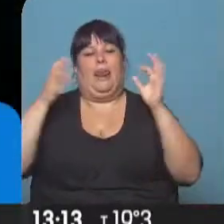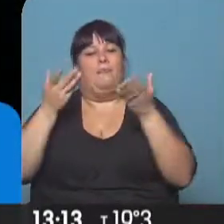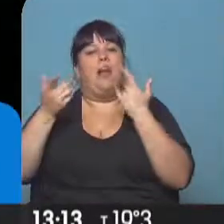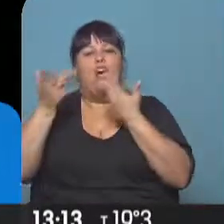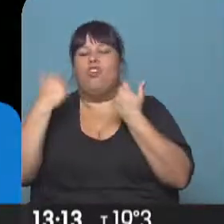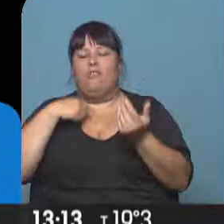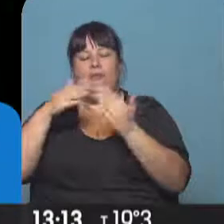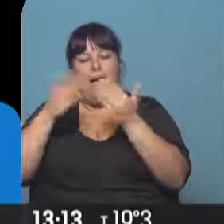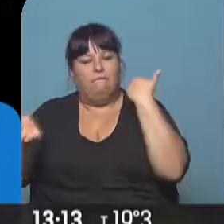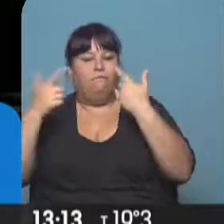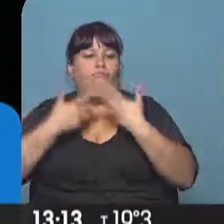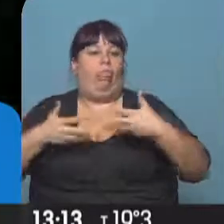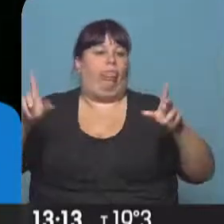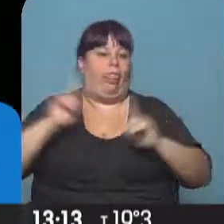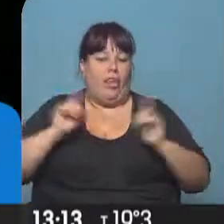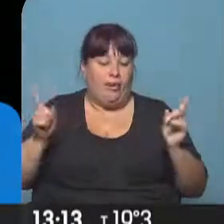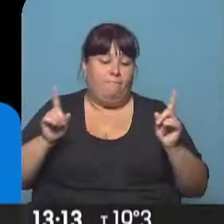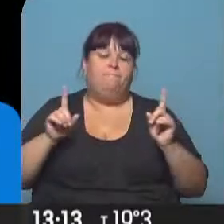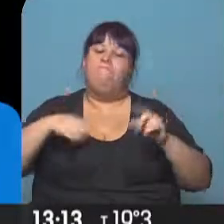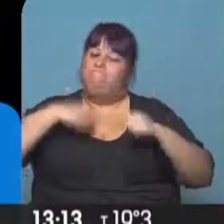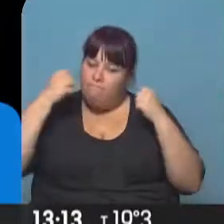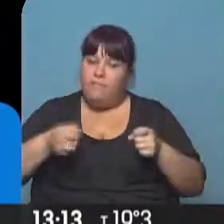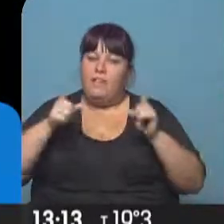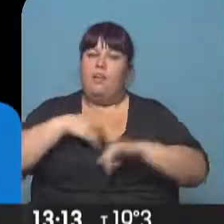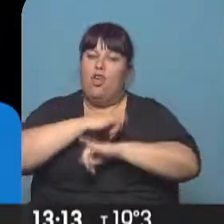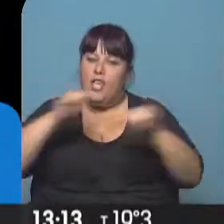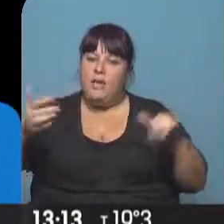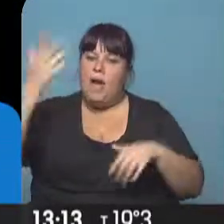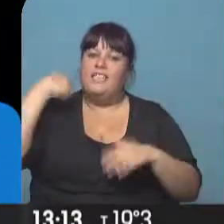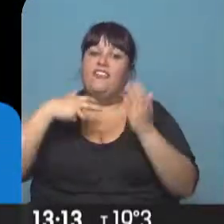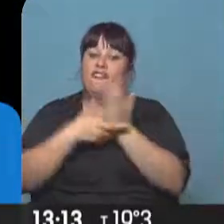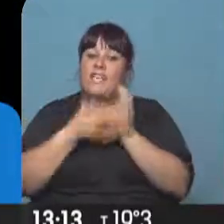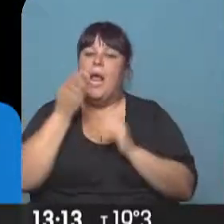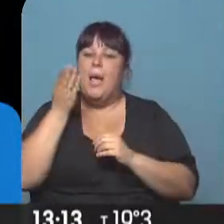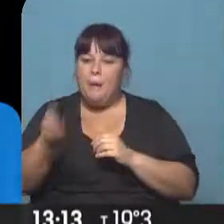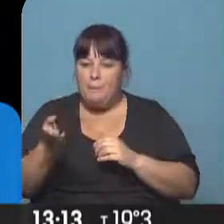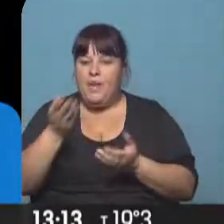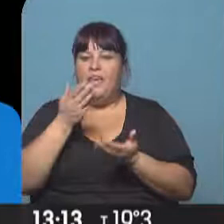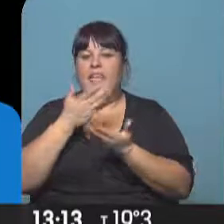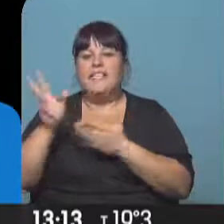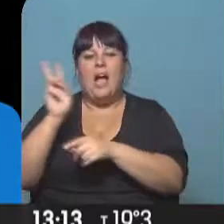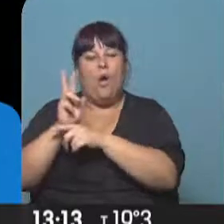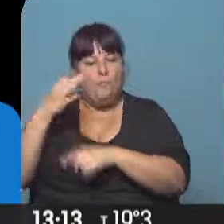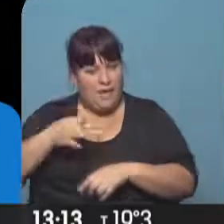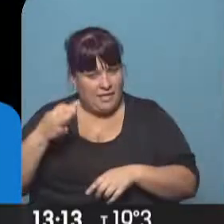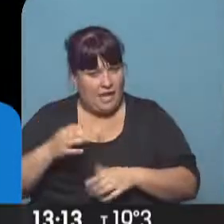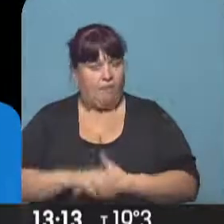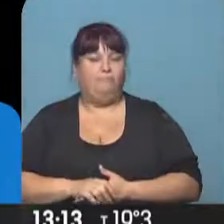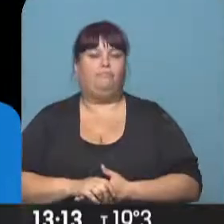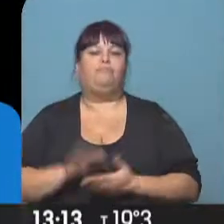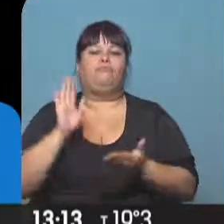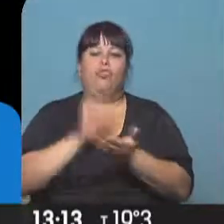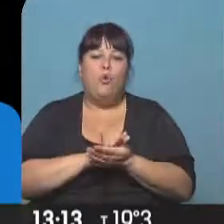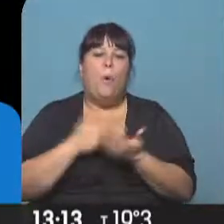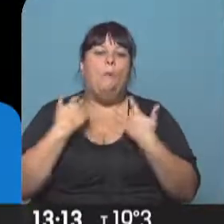el domicilio, y lo hicimos saber también cuando los fiscales solicitaron el desafuero respecto